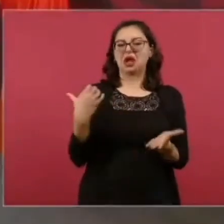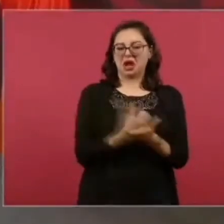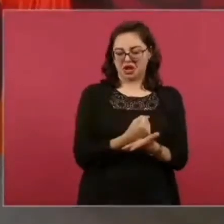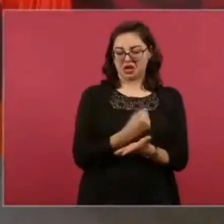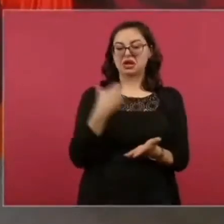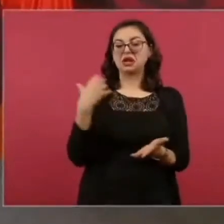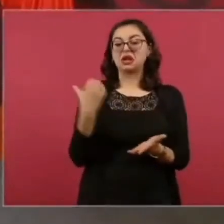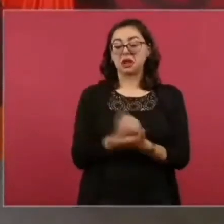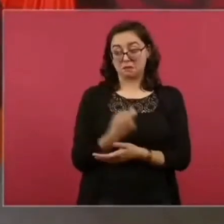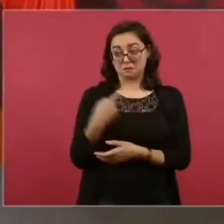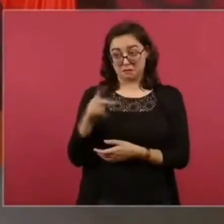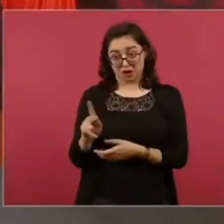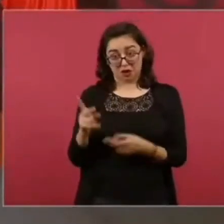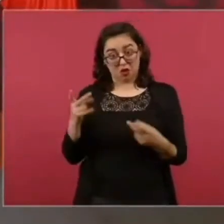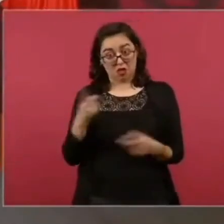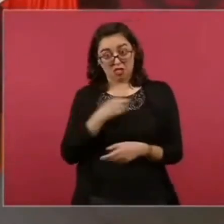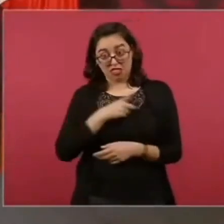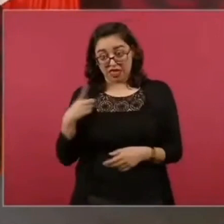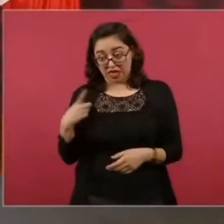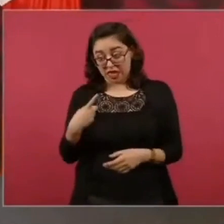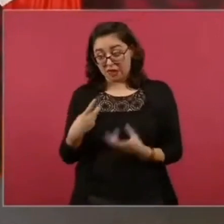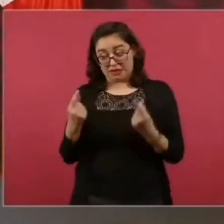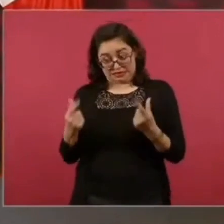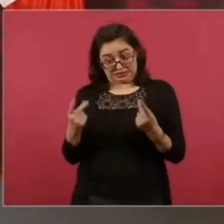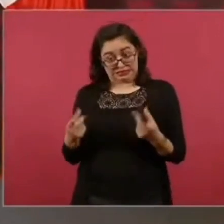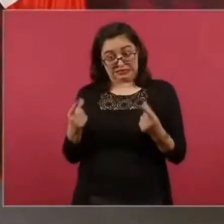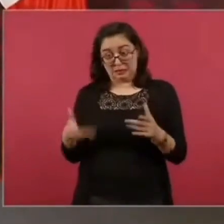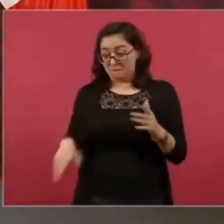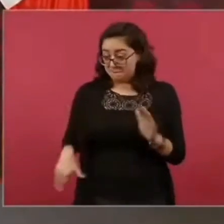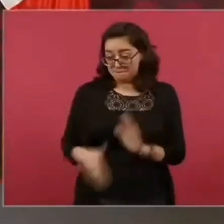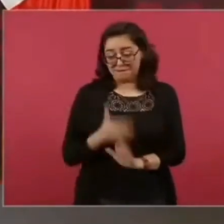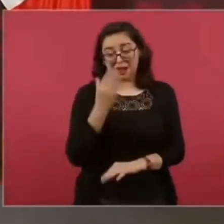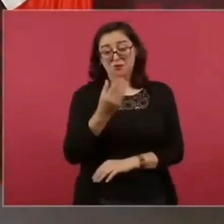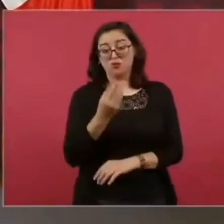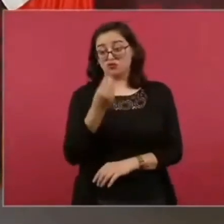pero que no había que confiarse, que había que ir a comer y luego